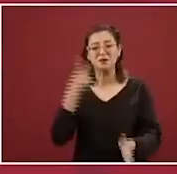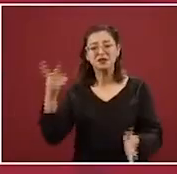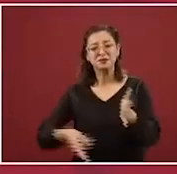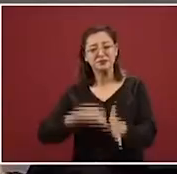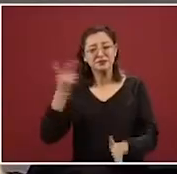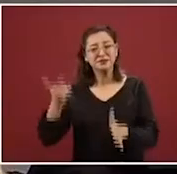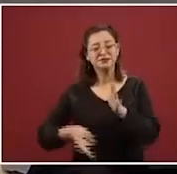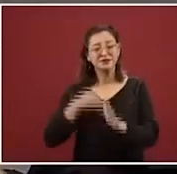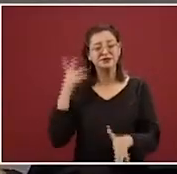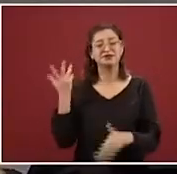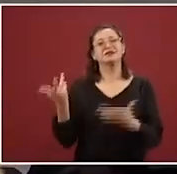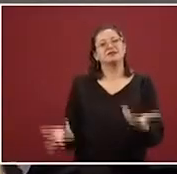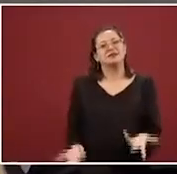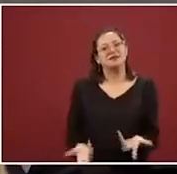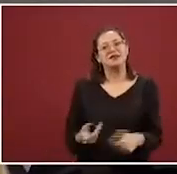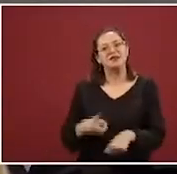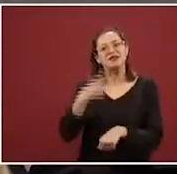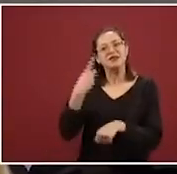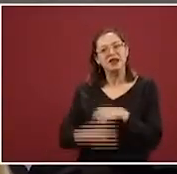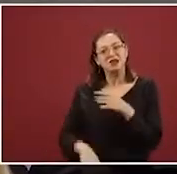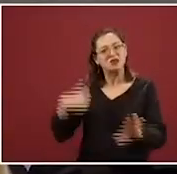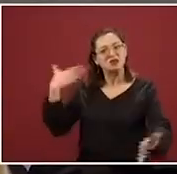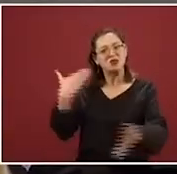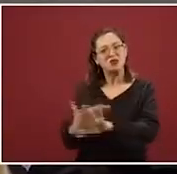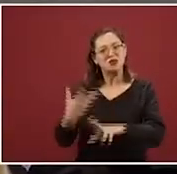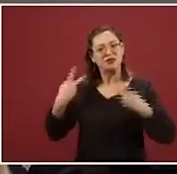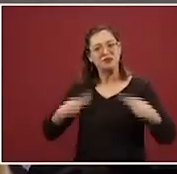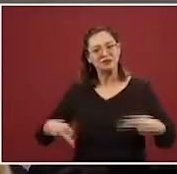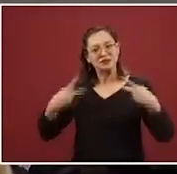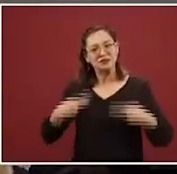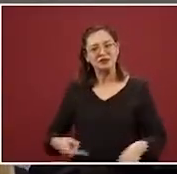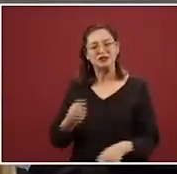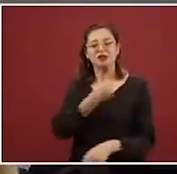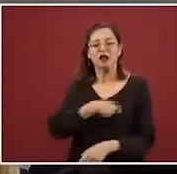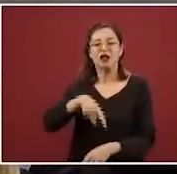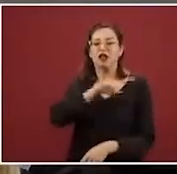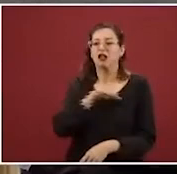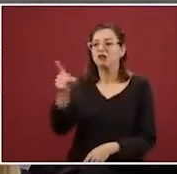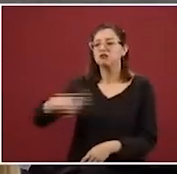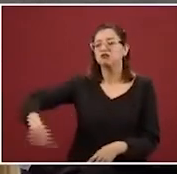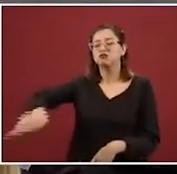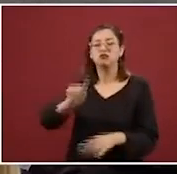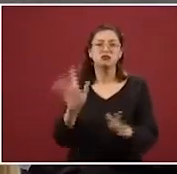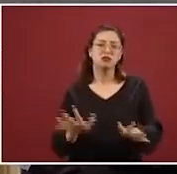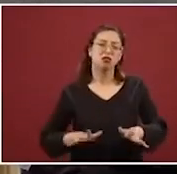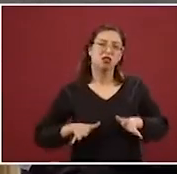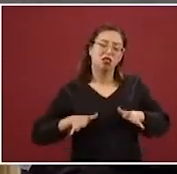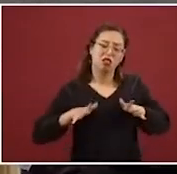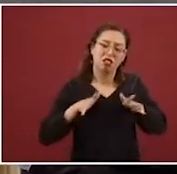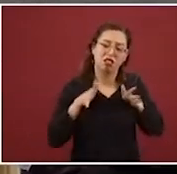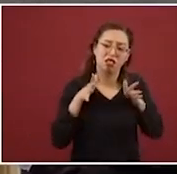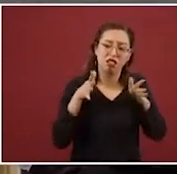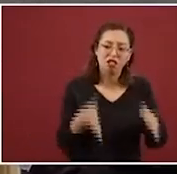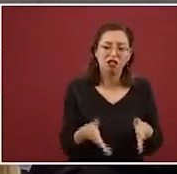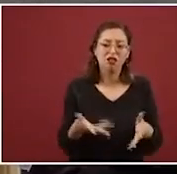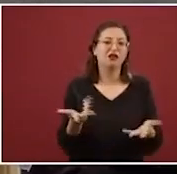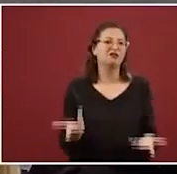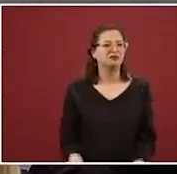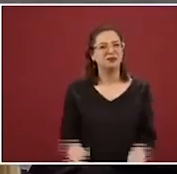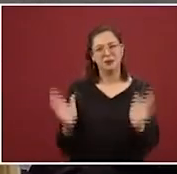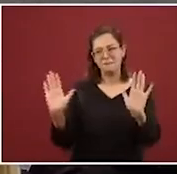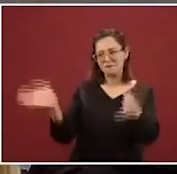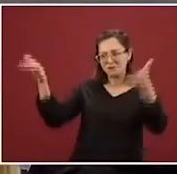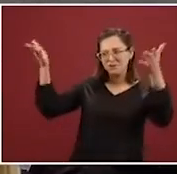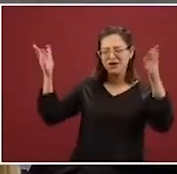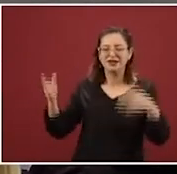y daña y acaba con la salud de los crédulos, ingenuos o bondadosos ciudadanos